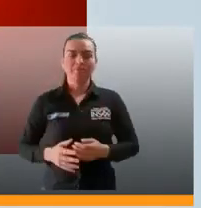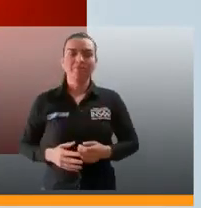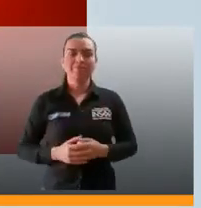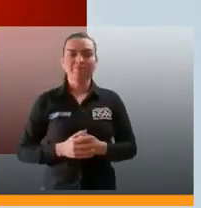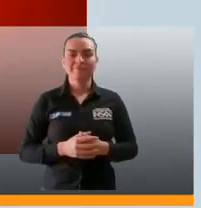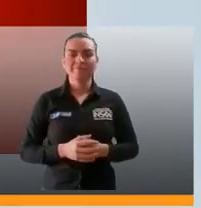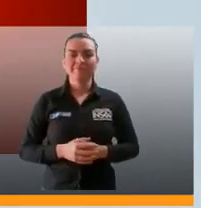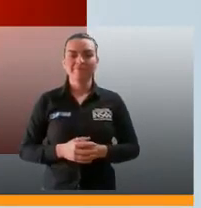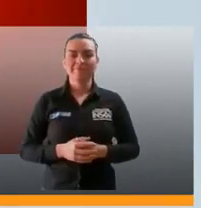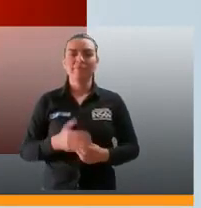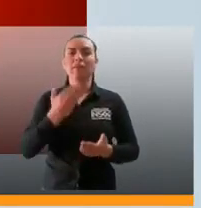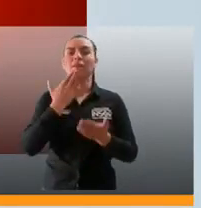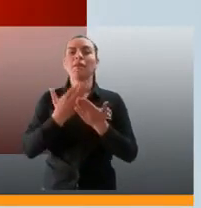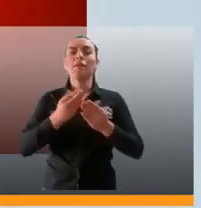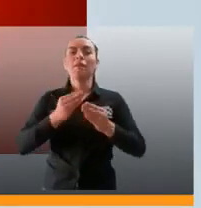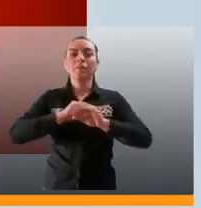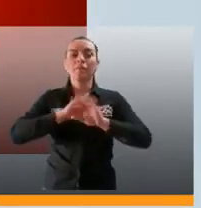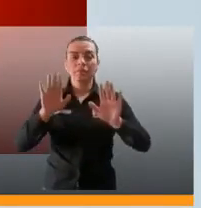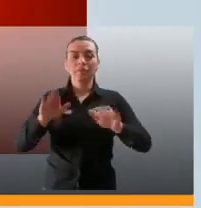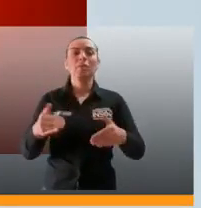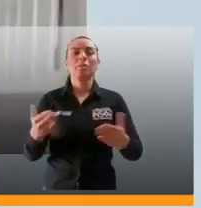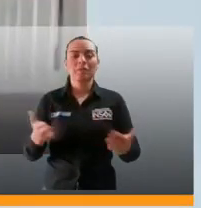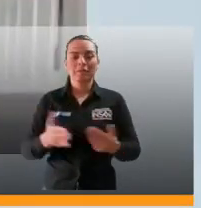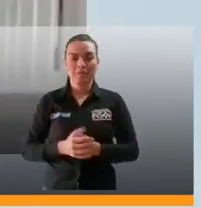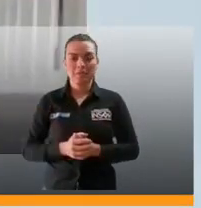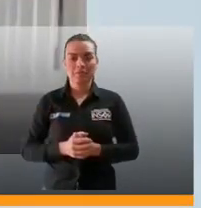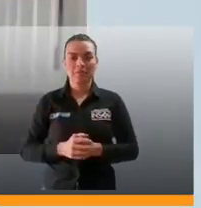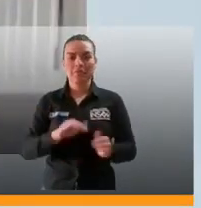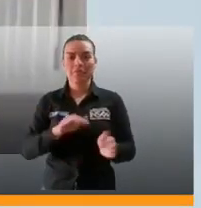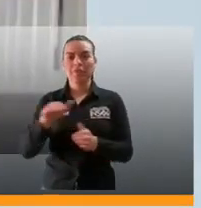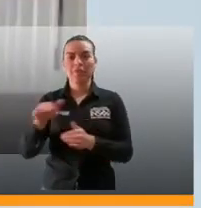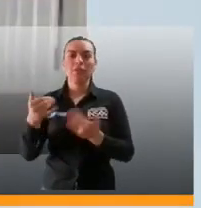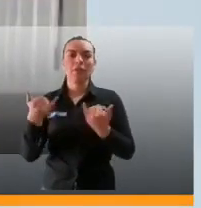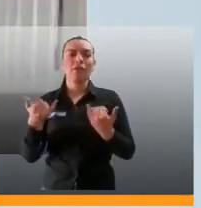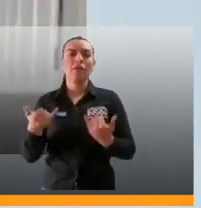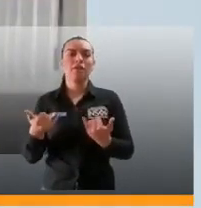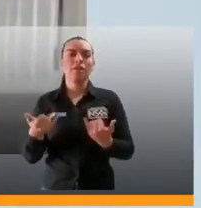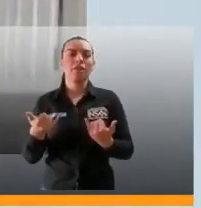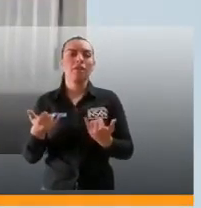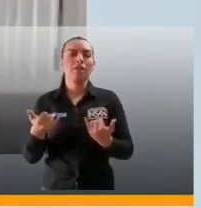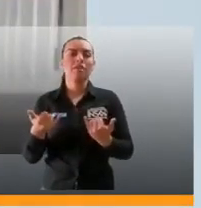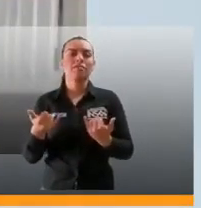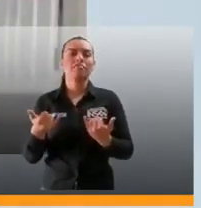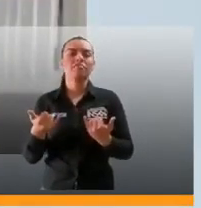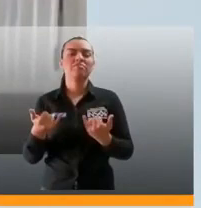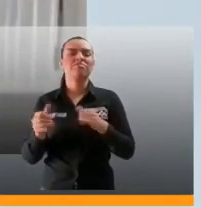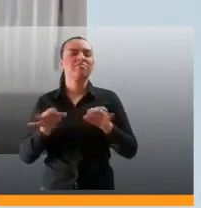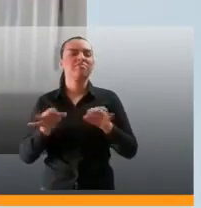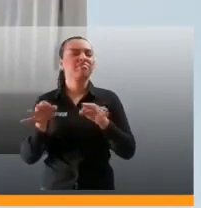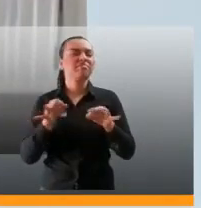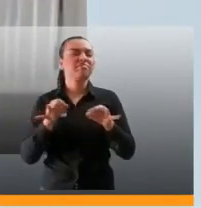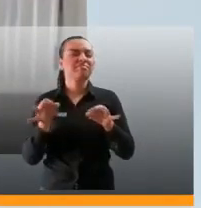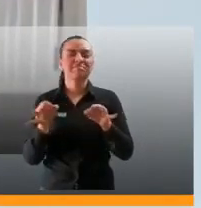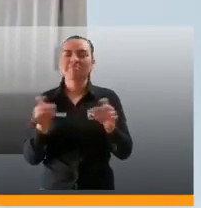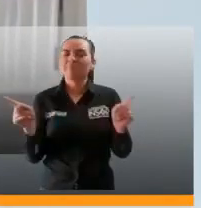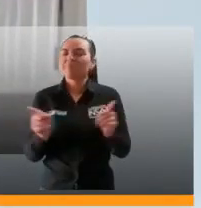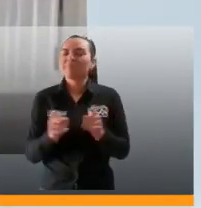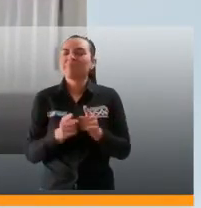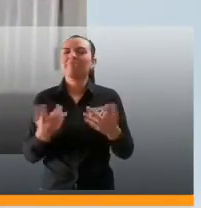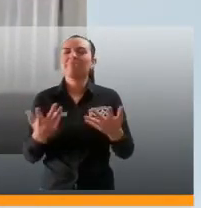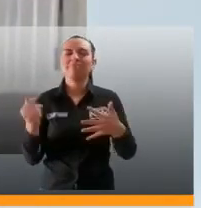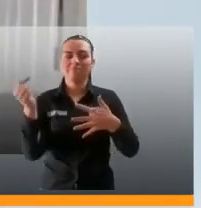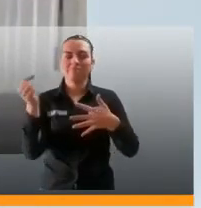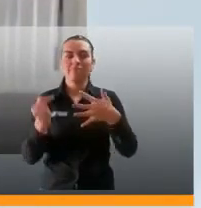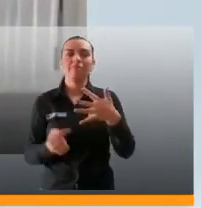Bueno, muy buenos días, ¿cómo están? Vamos a mirar rápidamente, quiero explicar de una manera muy breve qué fue el Plan